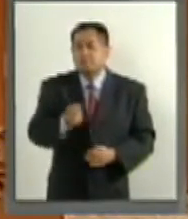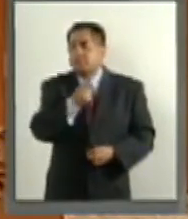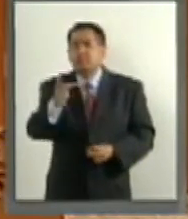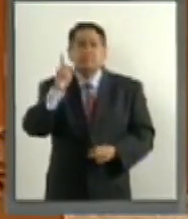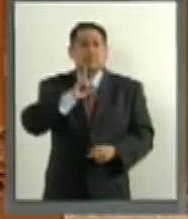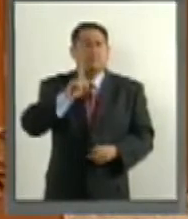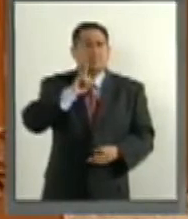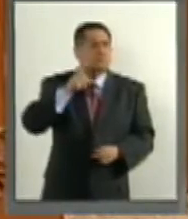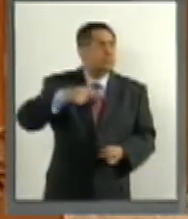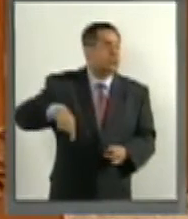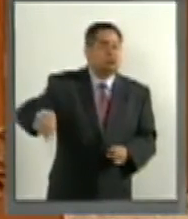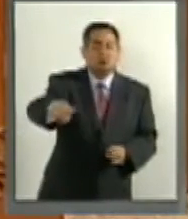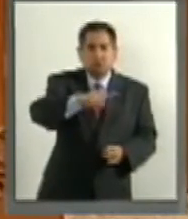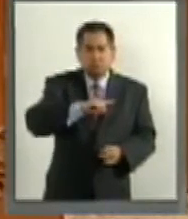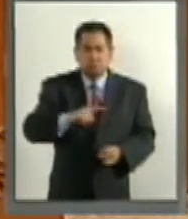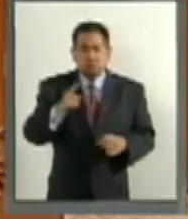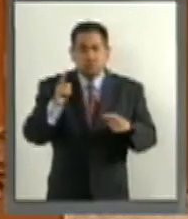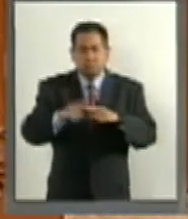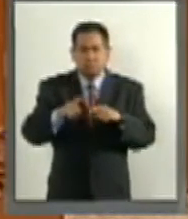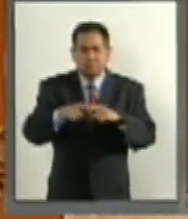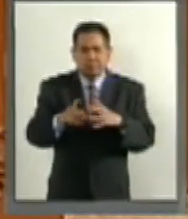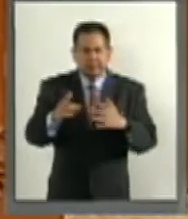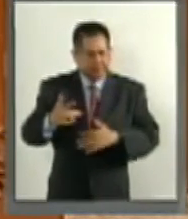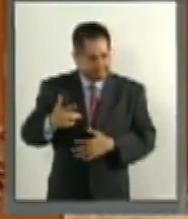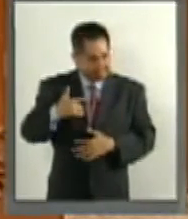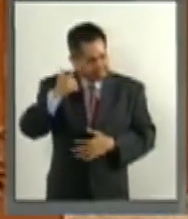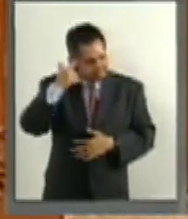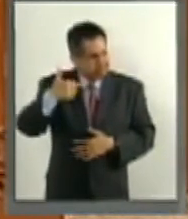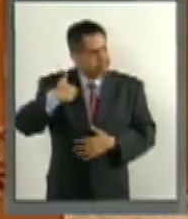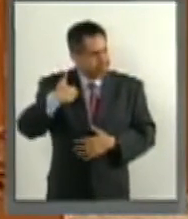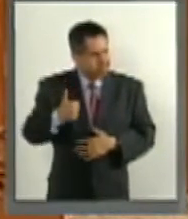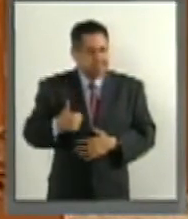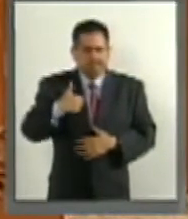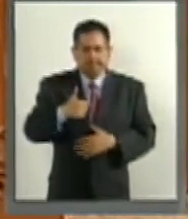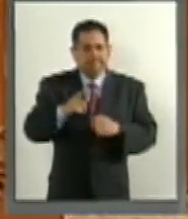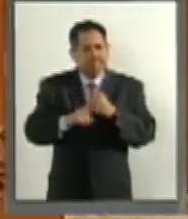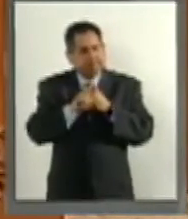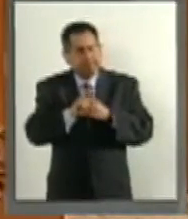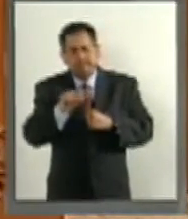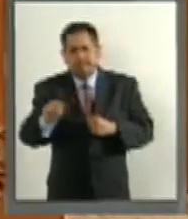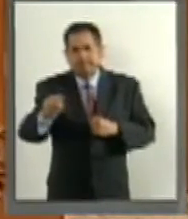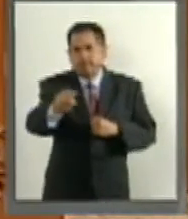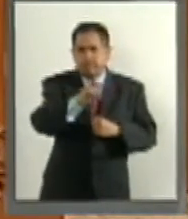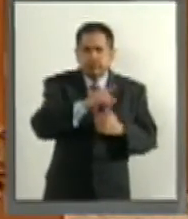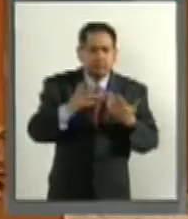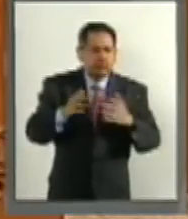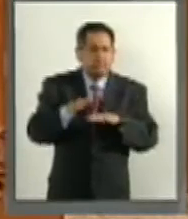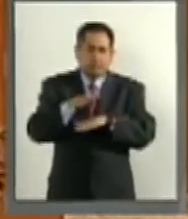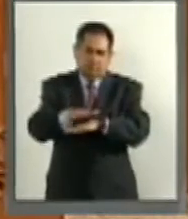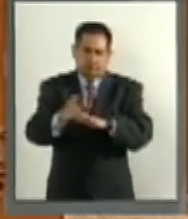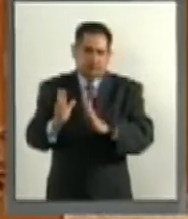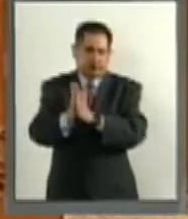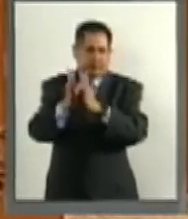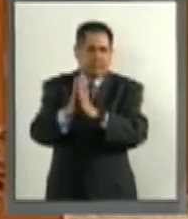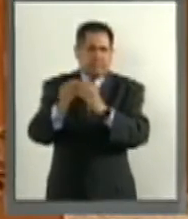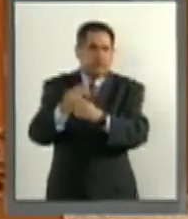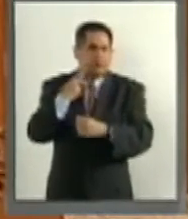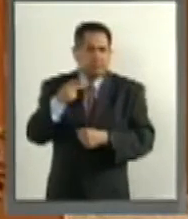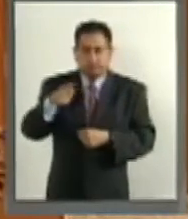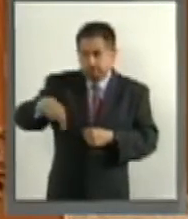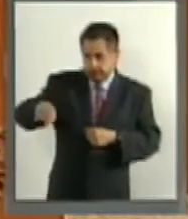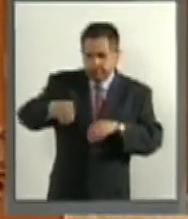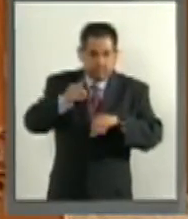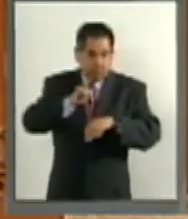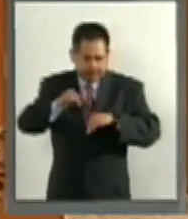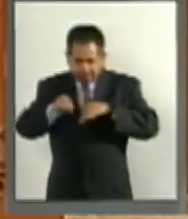mujeres las que, siendo sensible a la problemática cotidiana de quienes participan en la política, trabajan